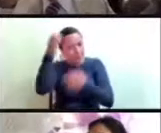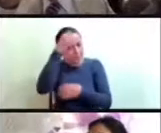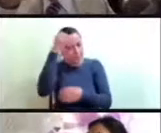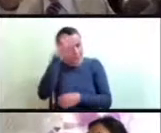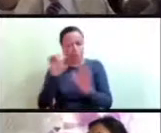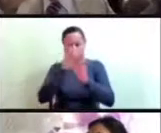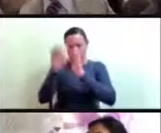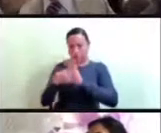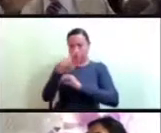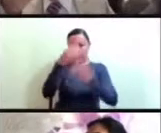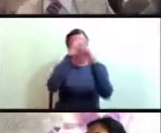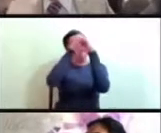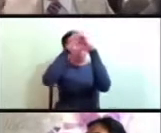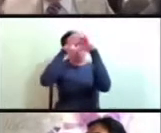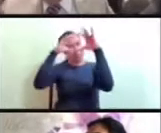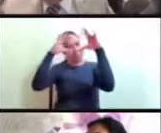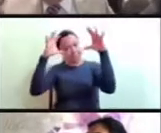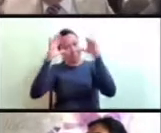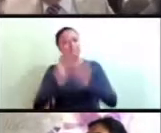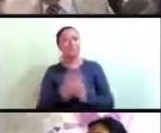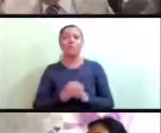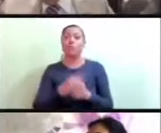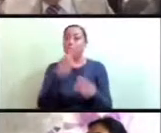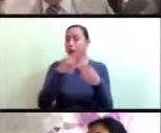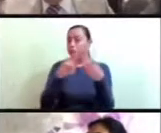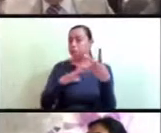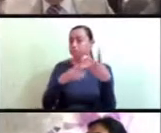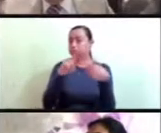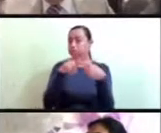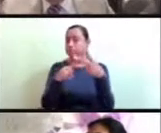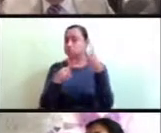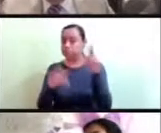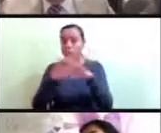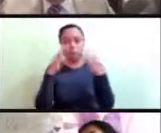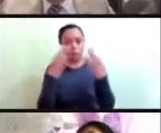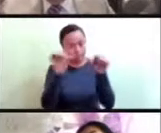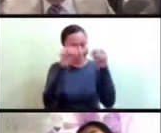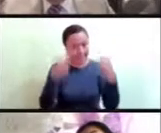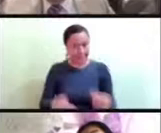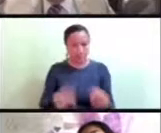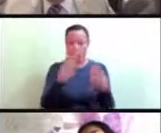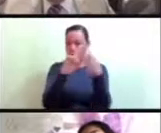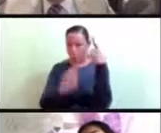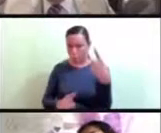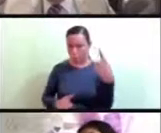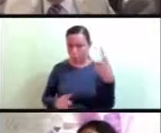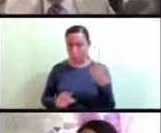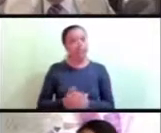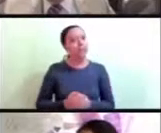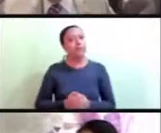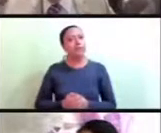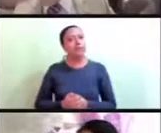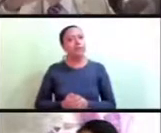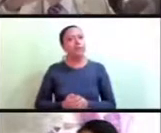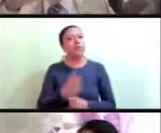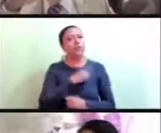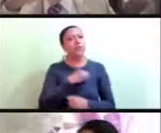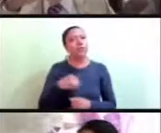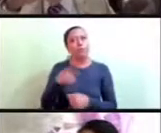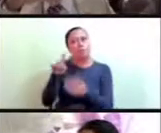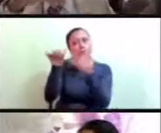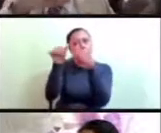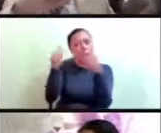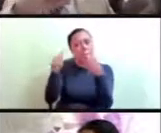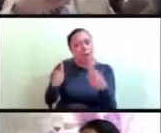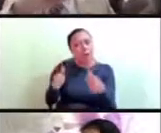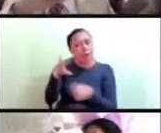menos dos maneras de referirnos a la cultura. Podríamos, por un lado, delimitarla para referirnos